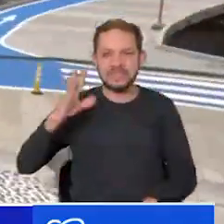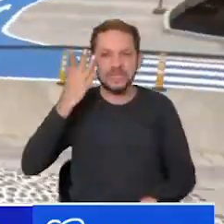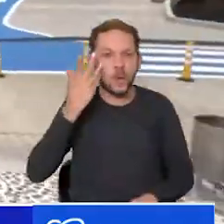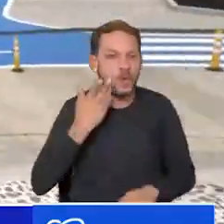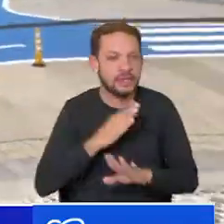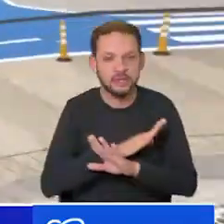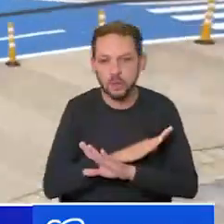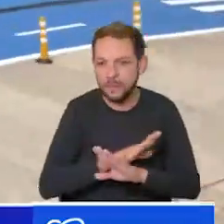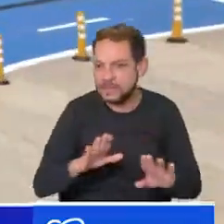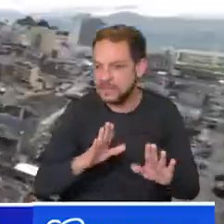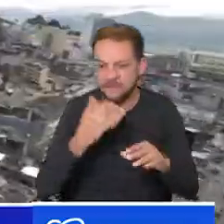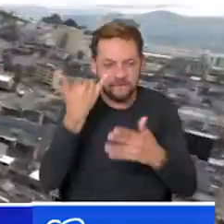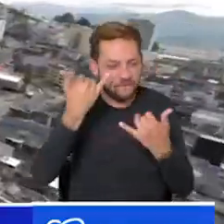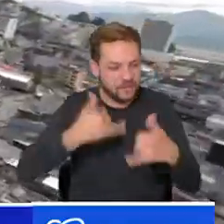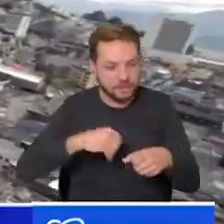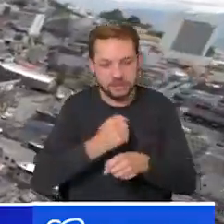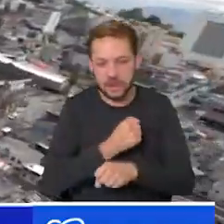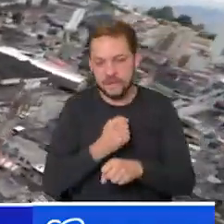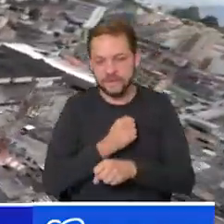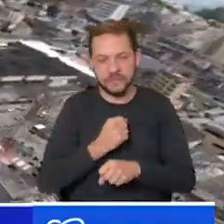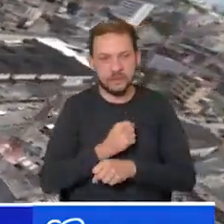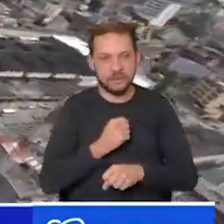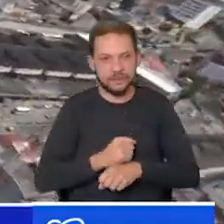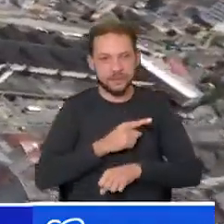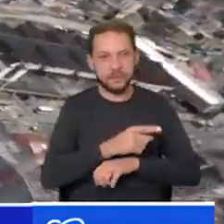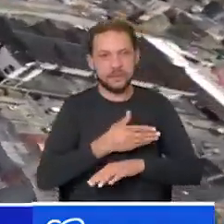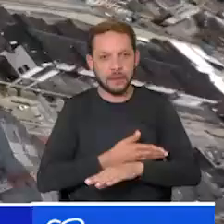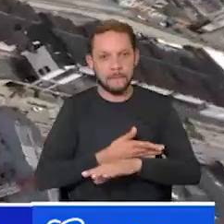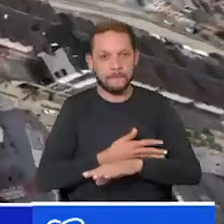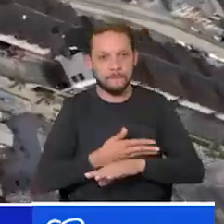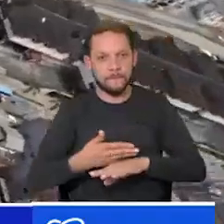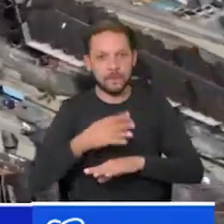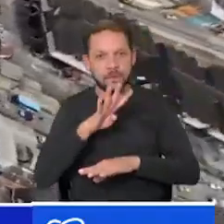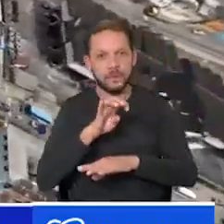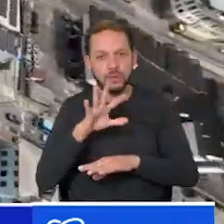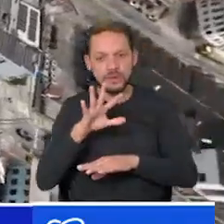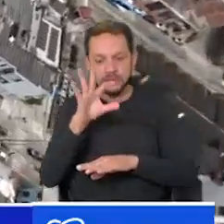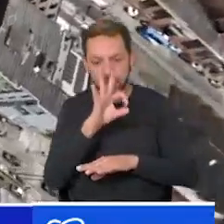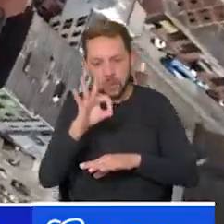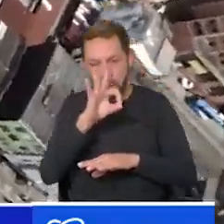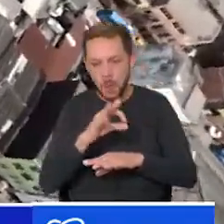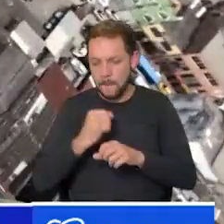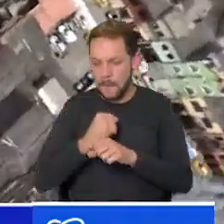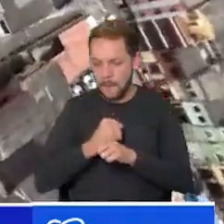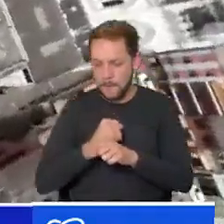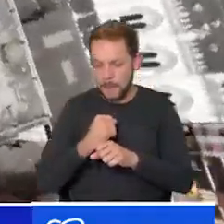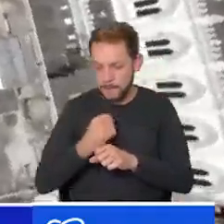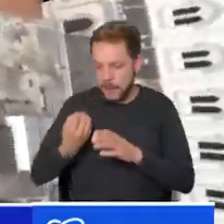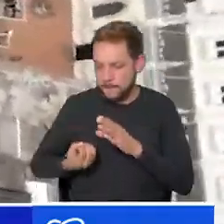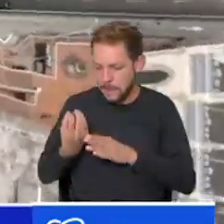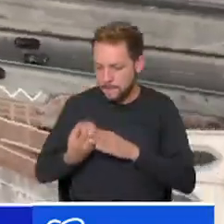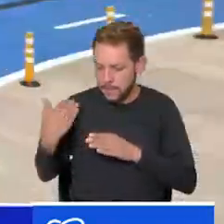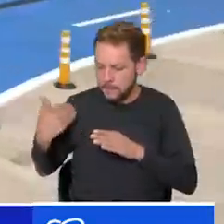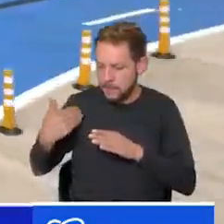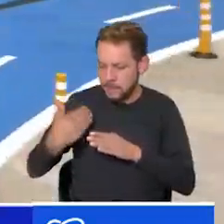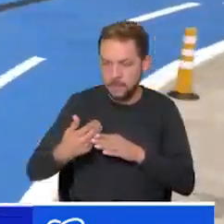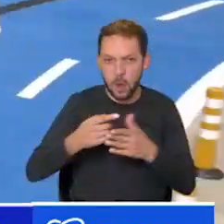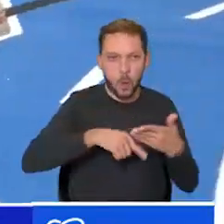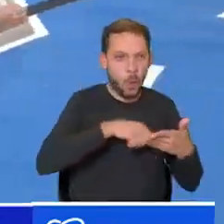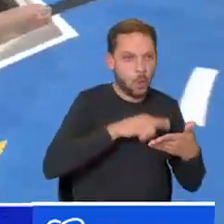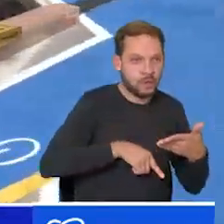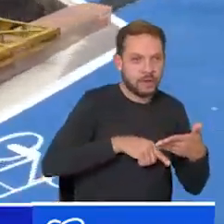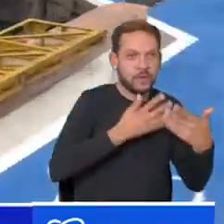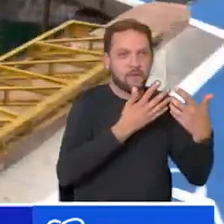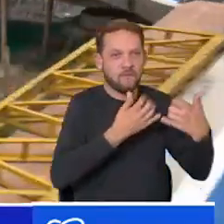para dar por hecho la finalización el bulevard llega hasta el momento a un 95 por y en términos de contrato ya terminó sin embargo el